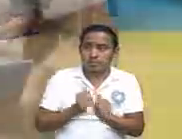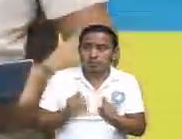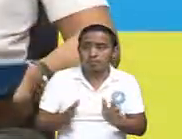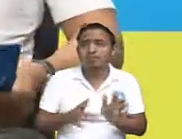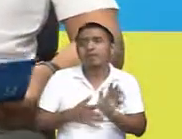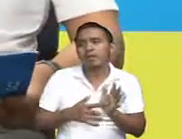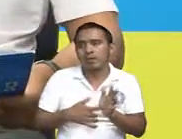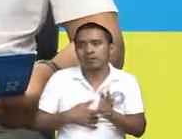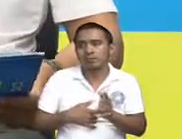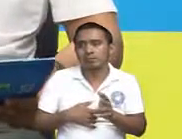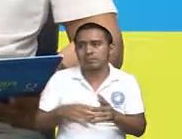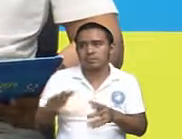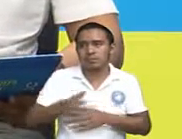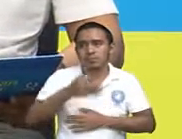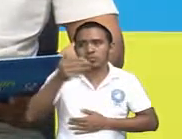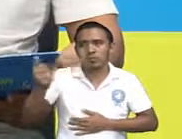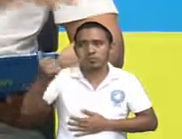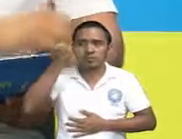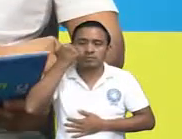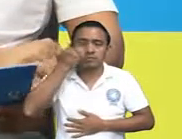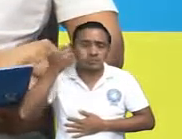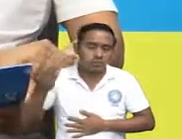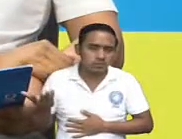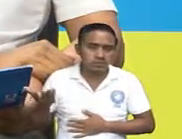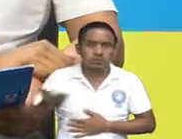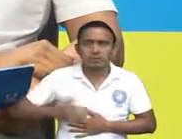si el paciente tiene otro padecimiento, por ejemplo?